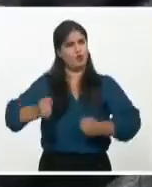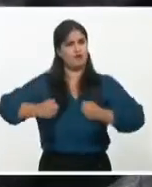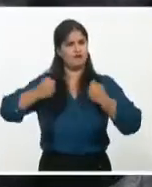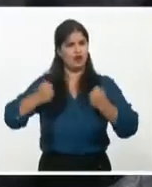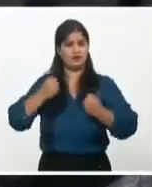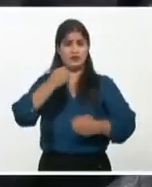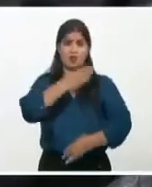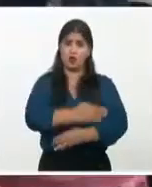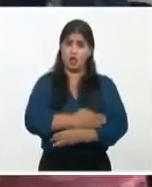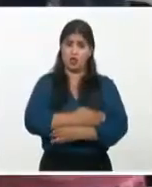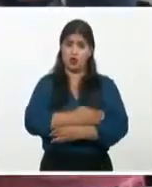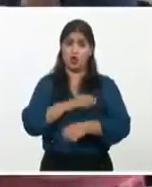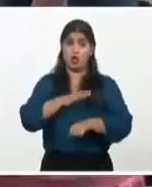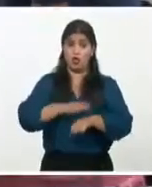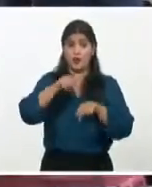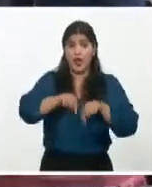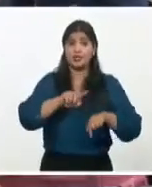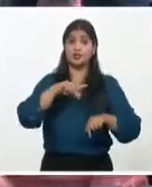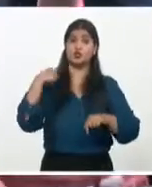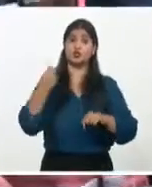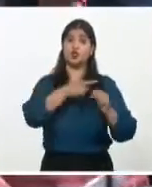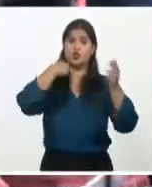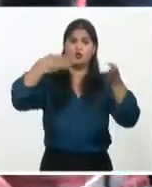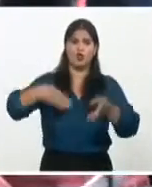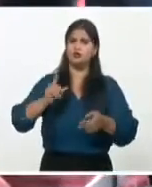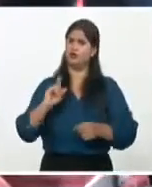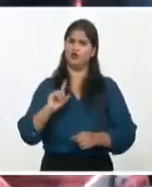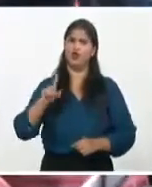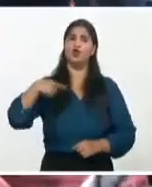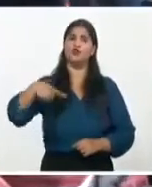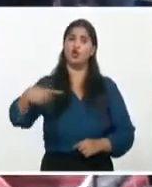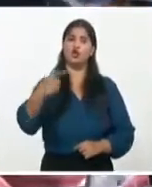logra matarnos, nos obliga a ser cada día más fuertes.